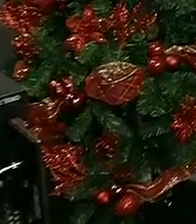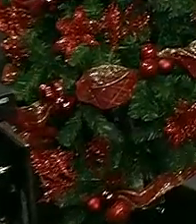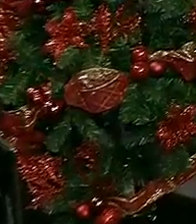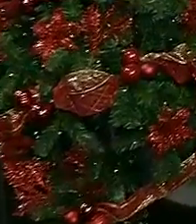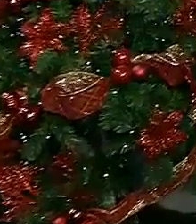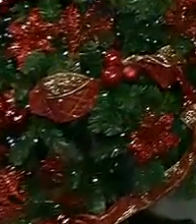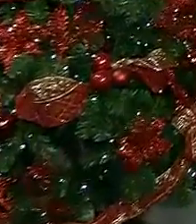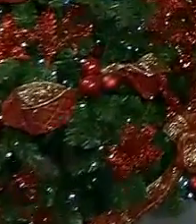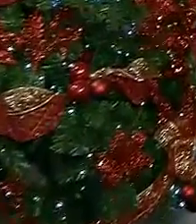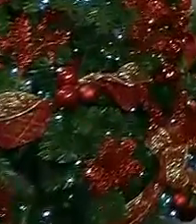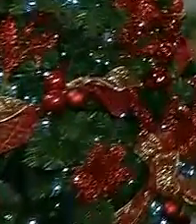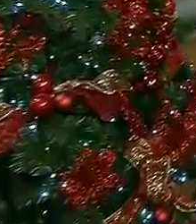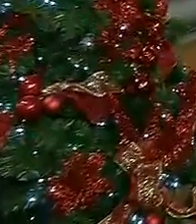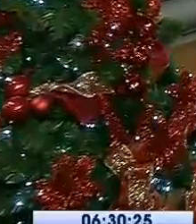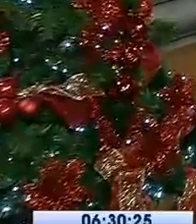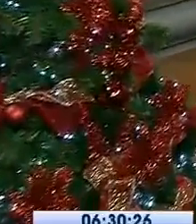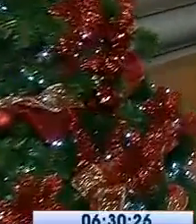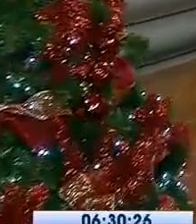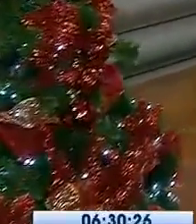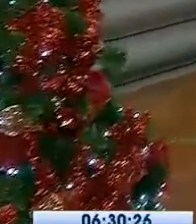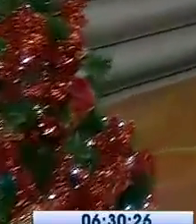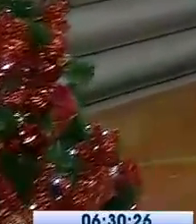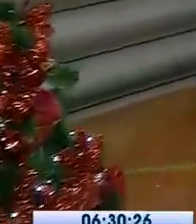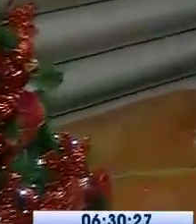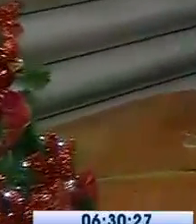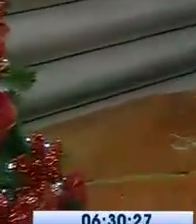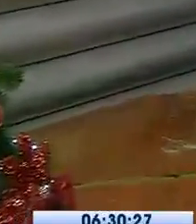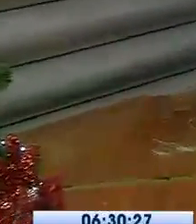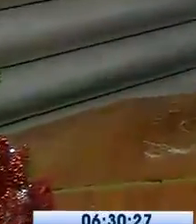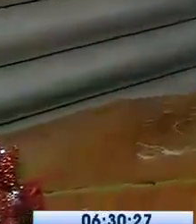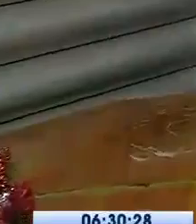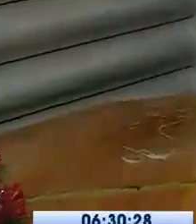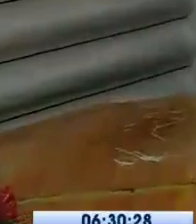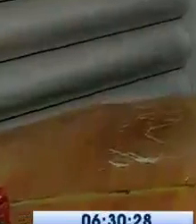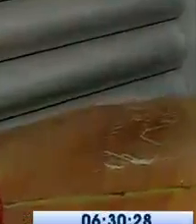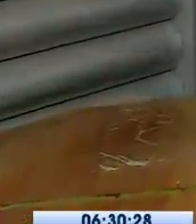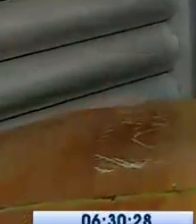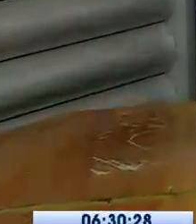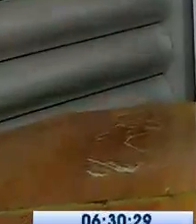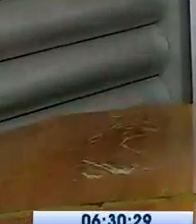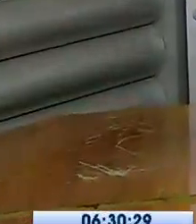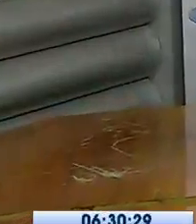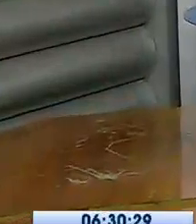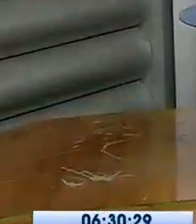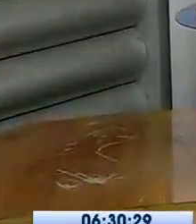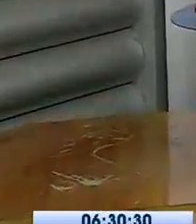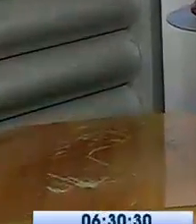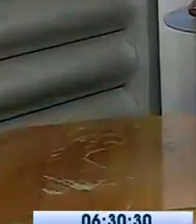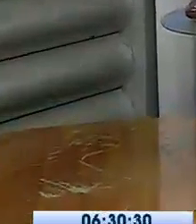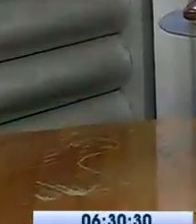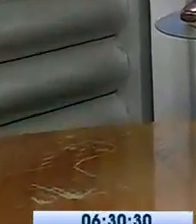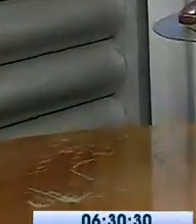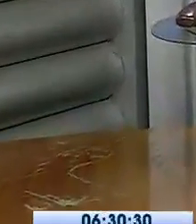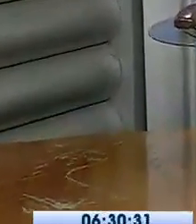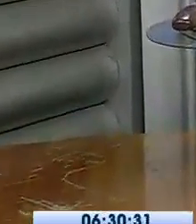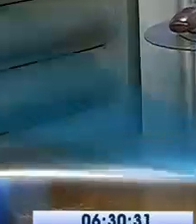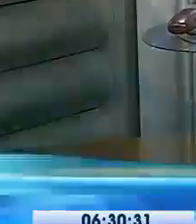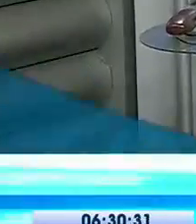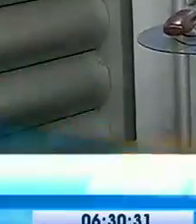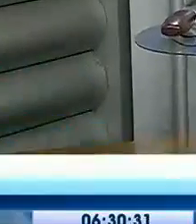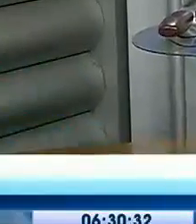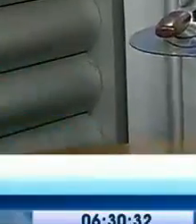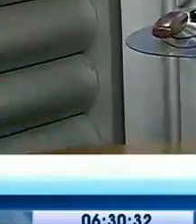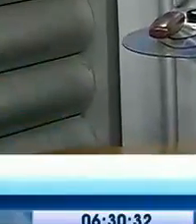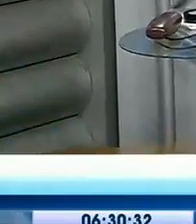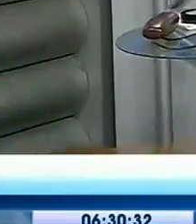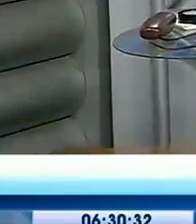Amigos televidentes de todo el Ecuador, qué gusto saludarlos. Muy buenos días, gracias por honrarnos con su sintonía en esta, la primera emisión de su